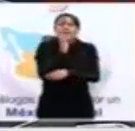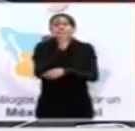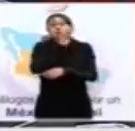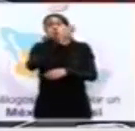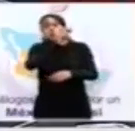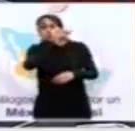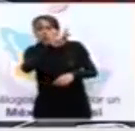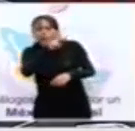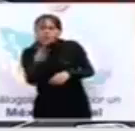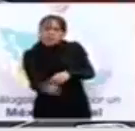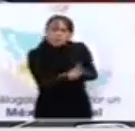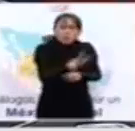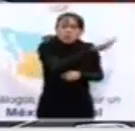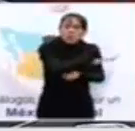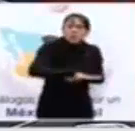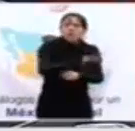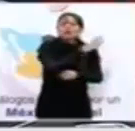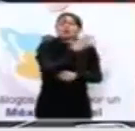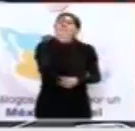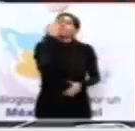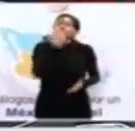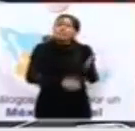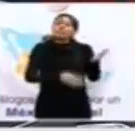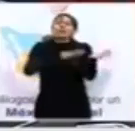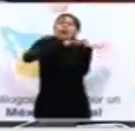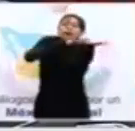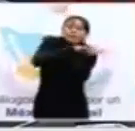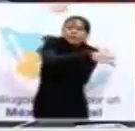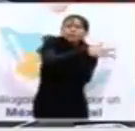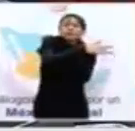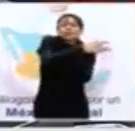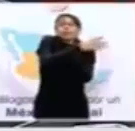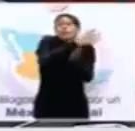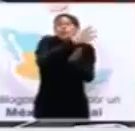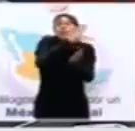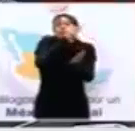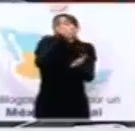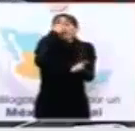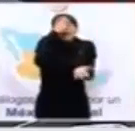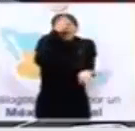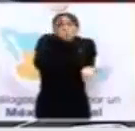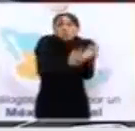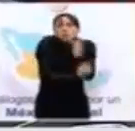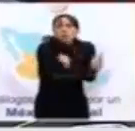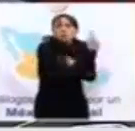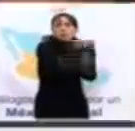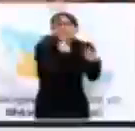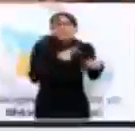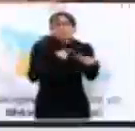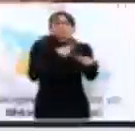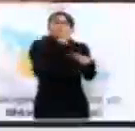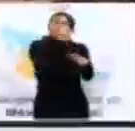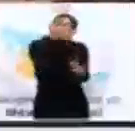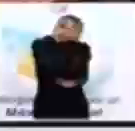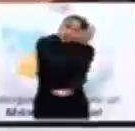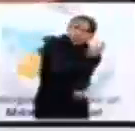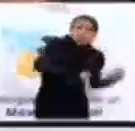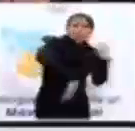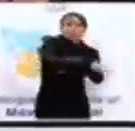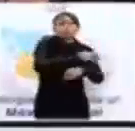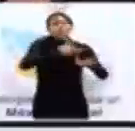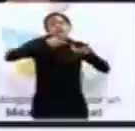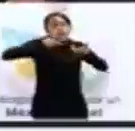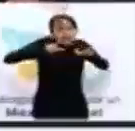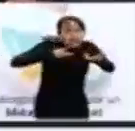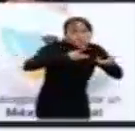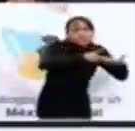recursos cada vez más importantes en bienes públicos, ¿no? En sistemas de riego, en carreteras, en comunicación de mercados,